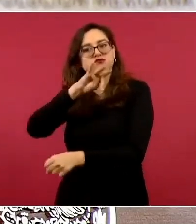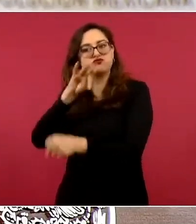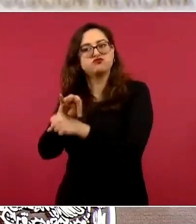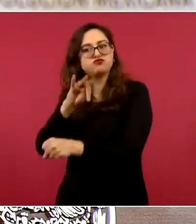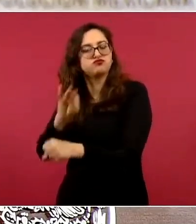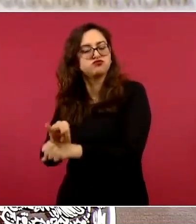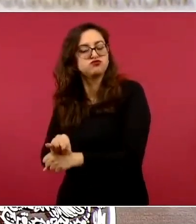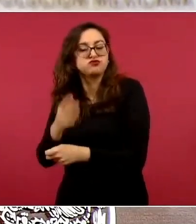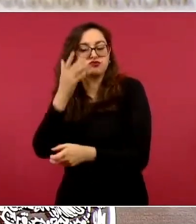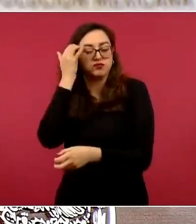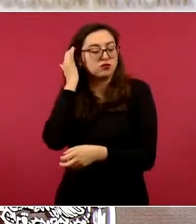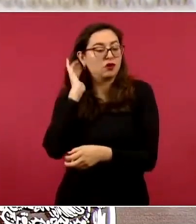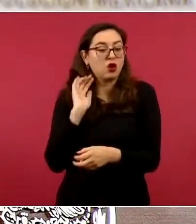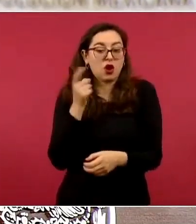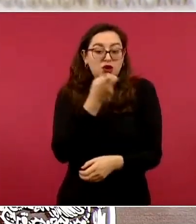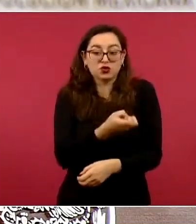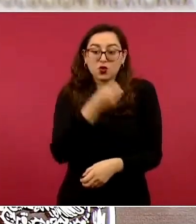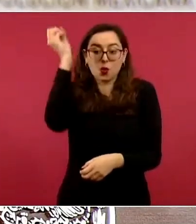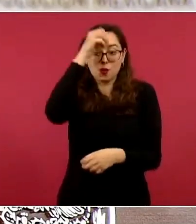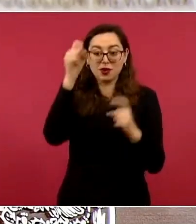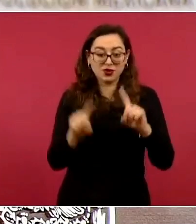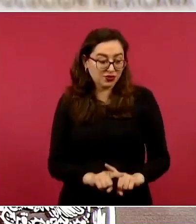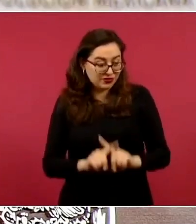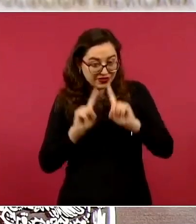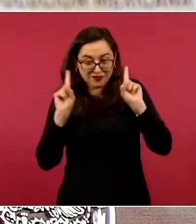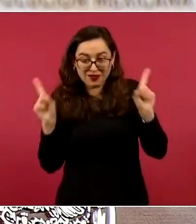Y ustedes tienen sus razones